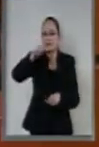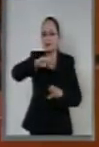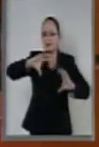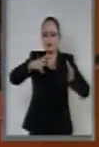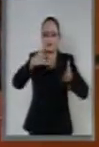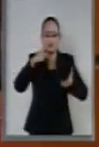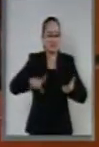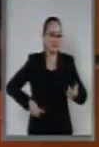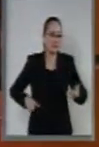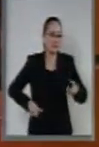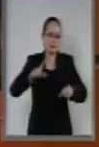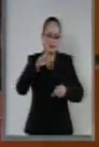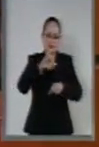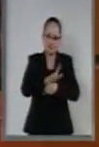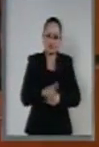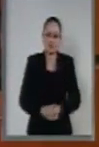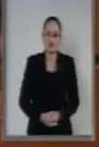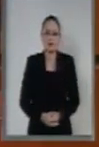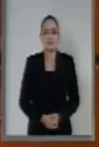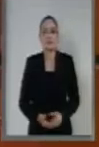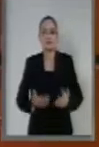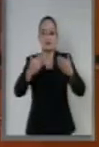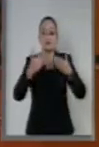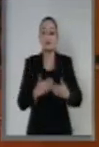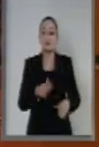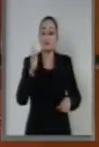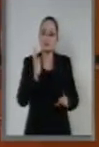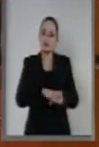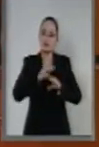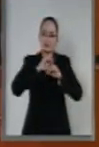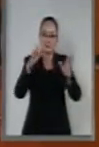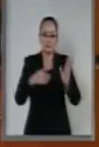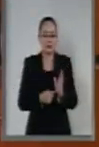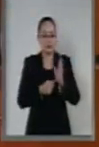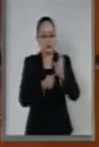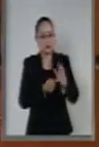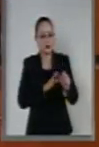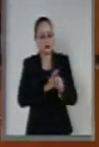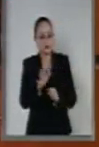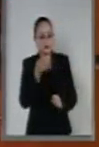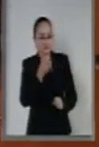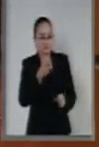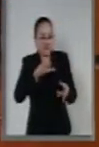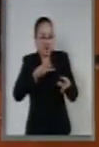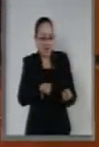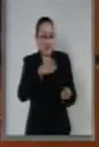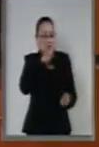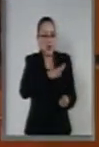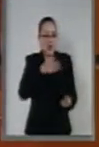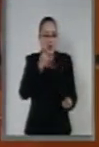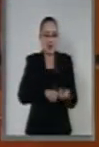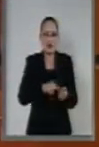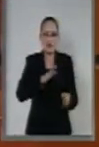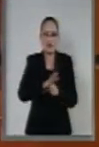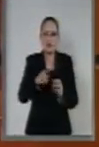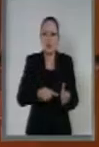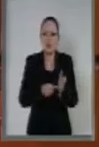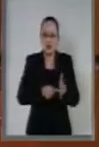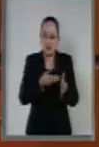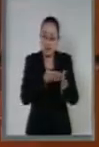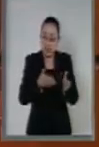gubernamental el mejor ejemplo del mal uso del gasto público creo que lo estaba nuestra